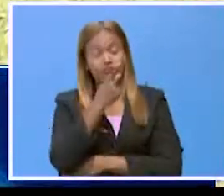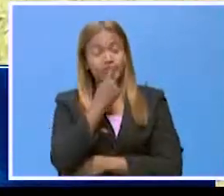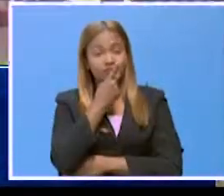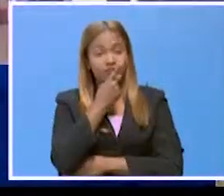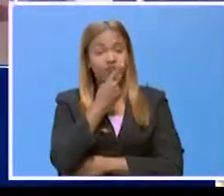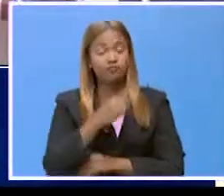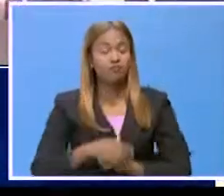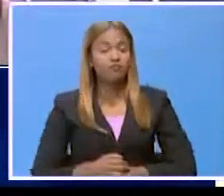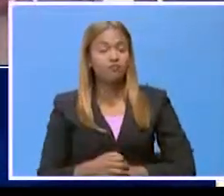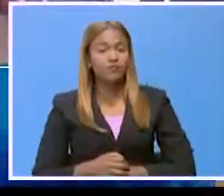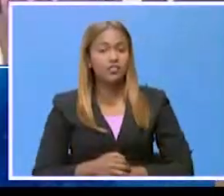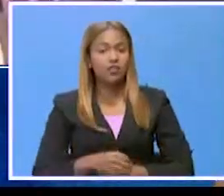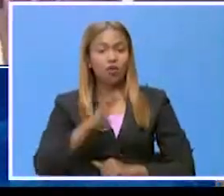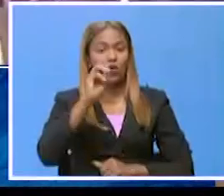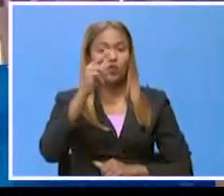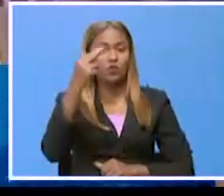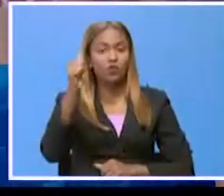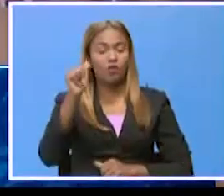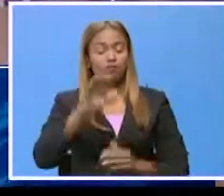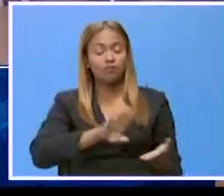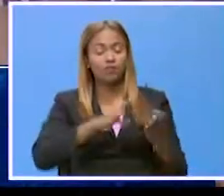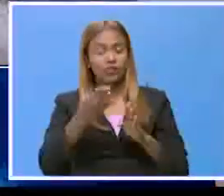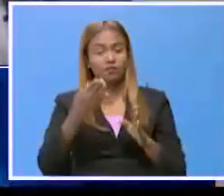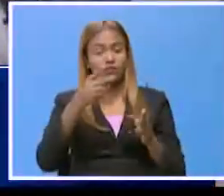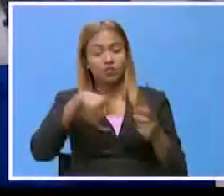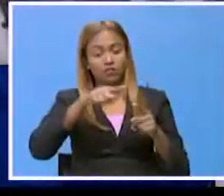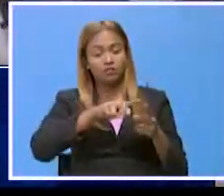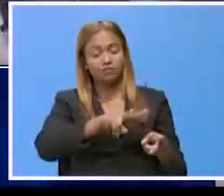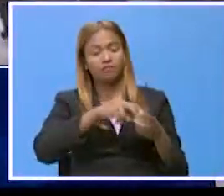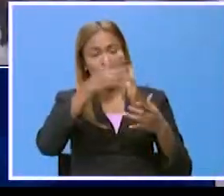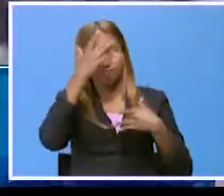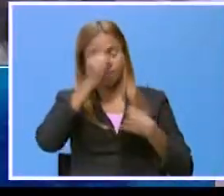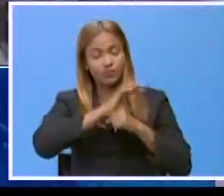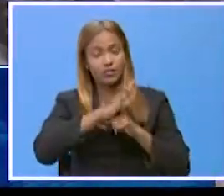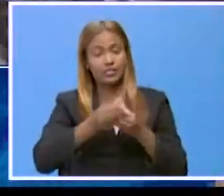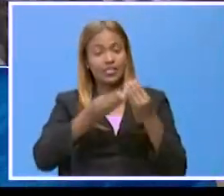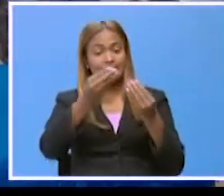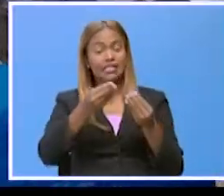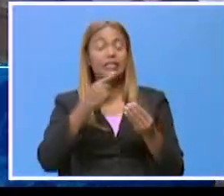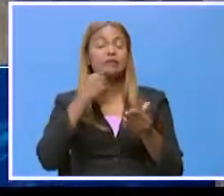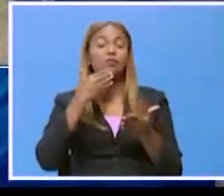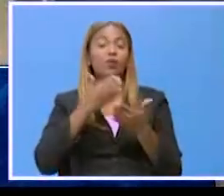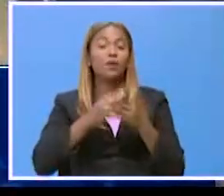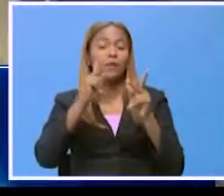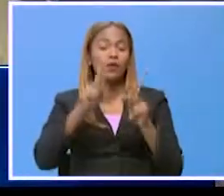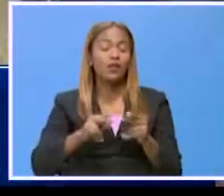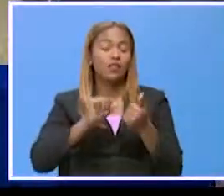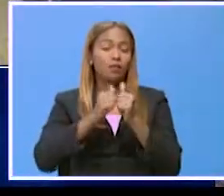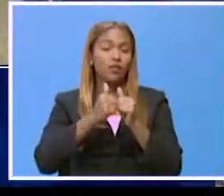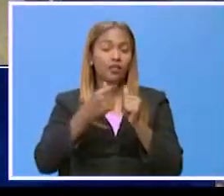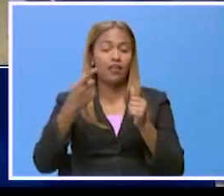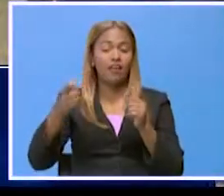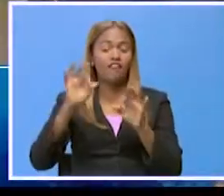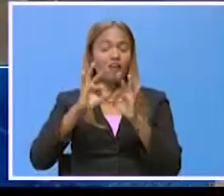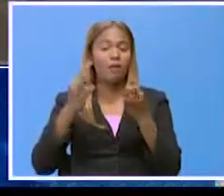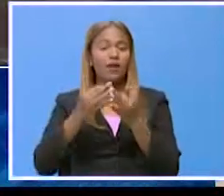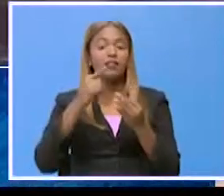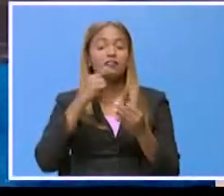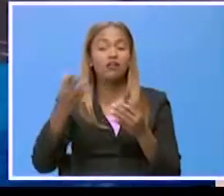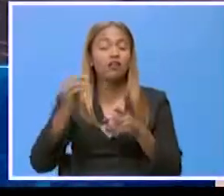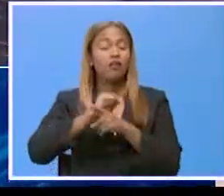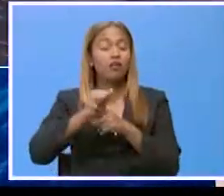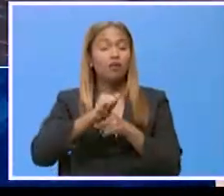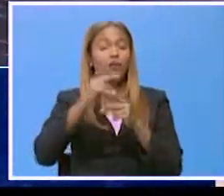dominicana ochoa perdió la batalla con el cob y 19 dejando un legado en el deporte tiempo que los familiares del destacado instructor deportivo